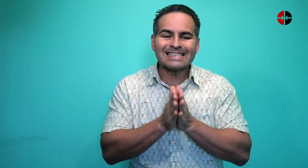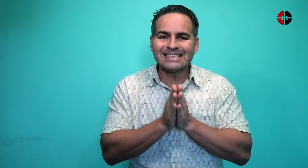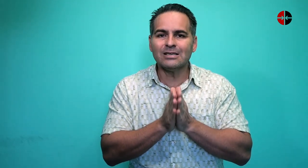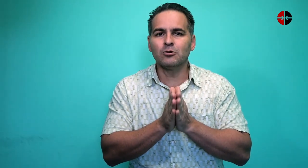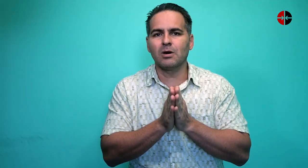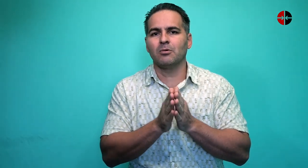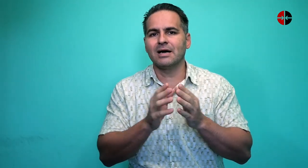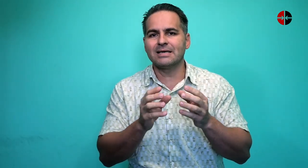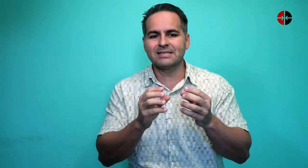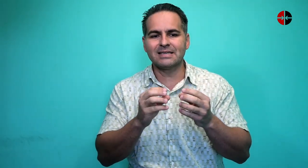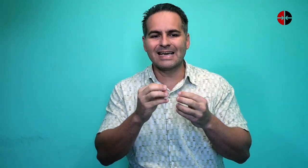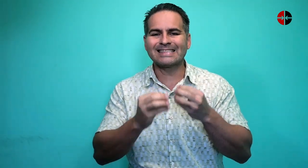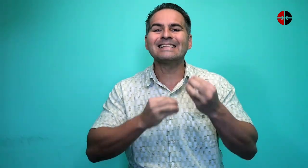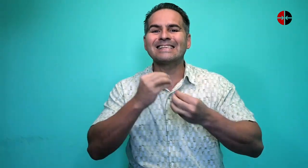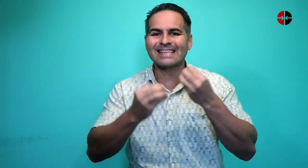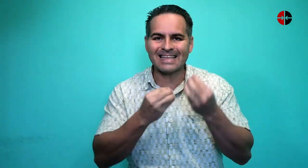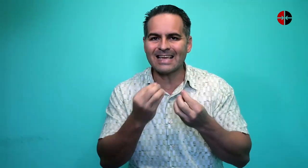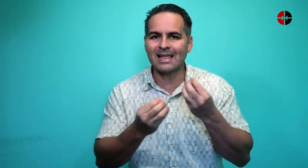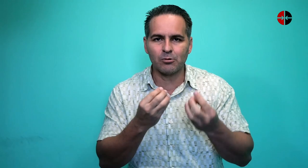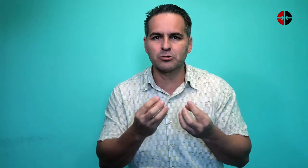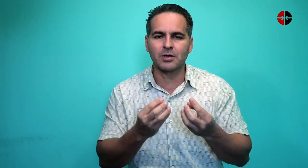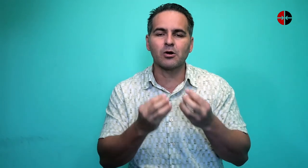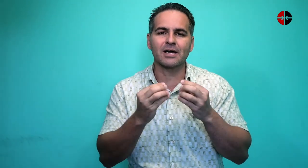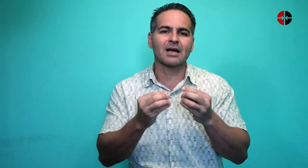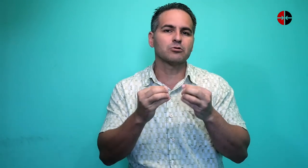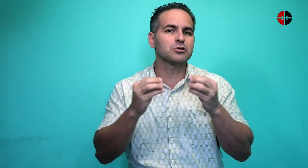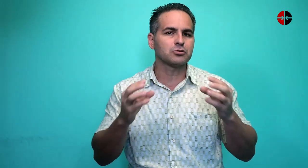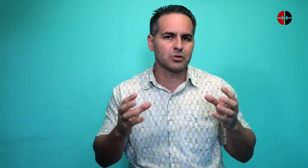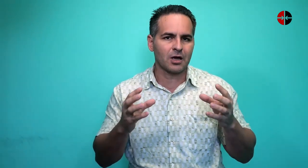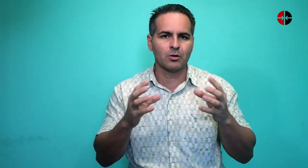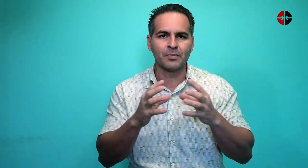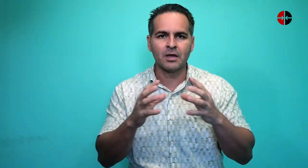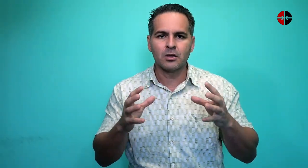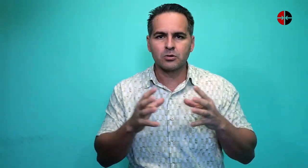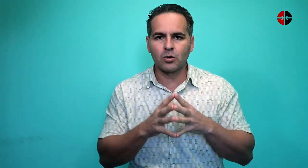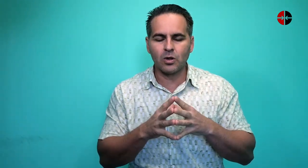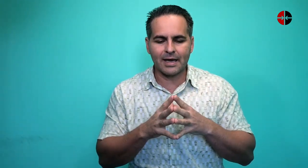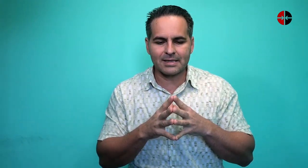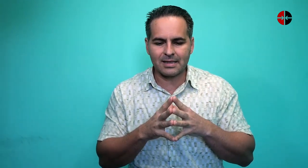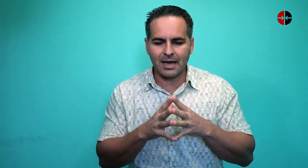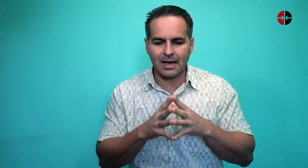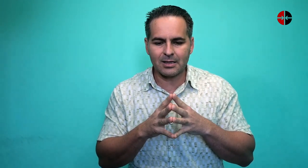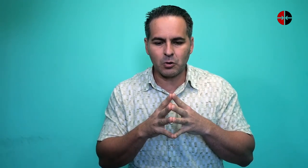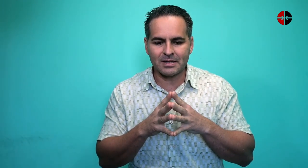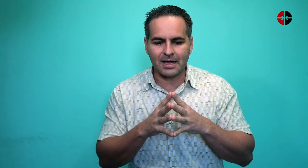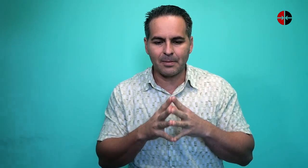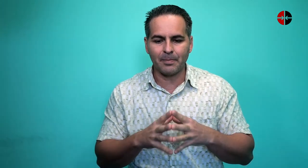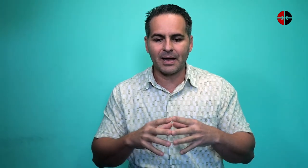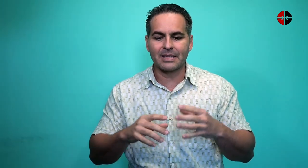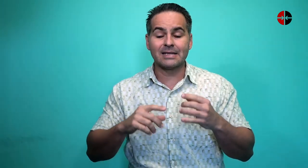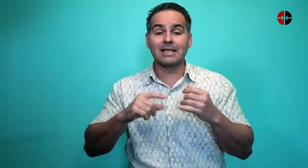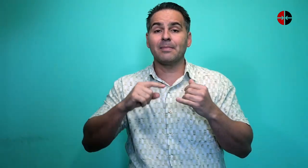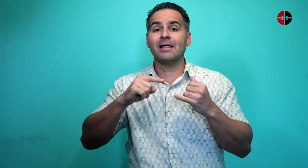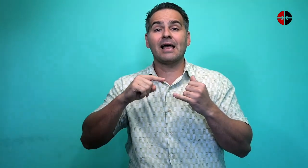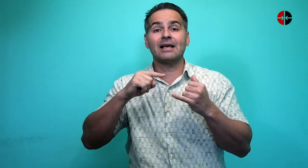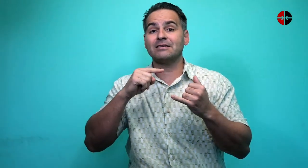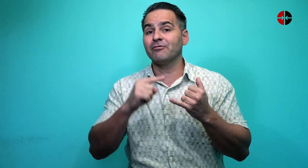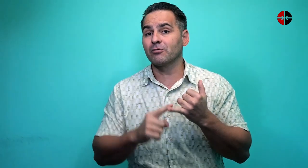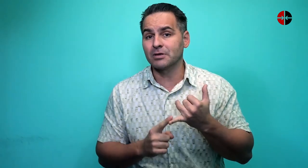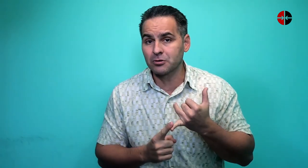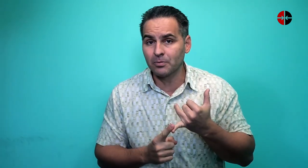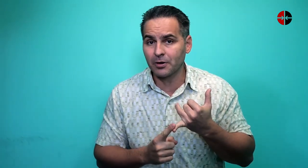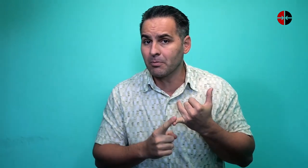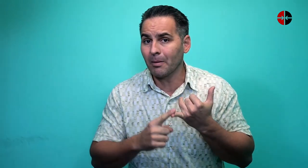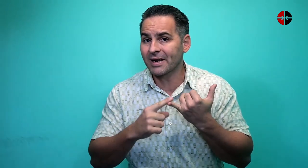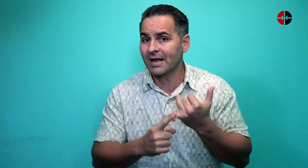ha sido vamos a decir esta estrategia de evolucionarlo acá acondicionado toda esta toda esta campaña el tema de